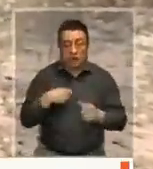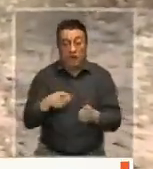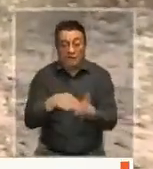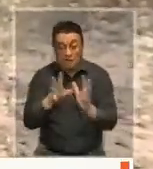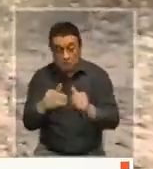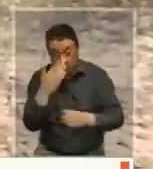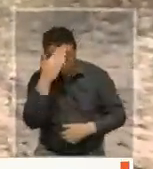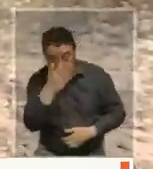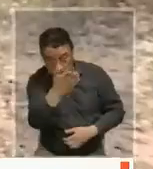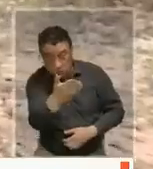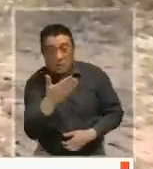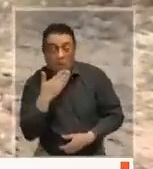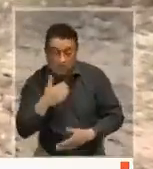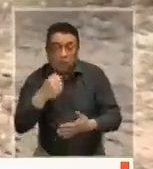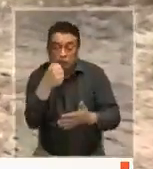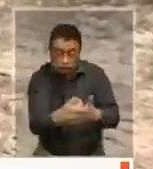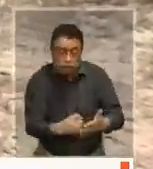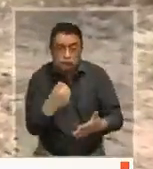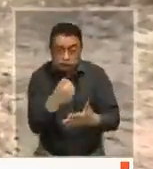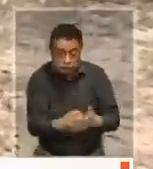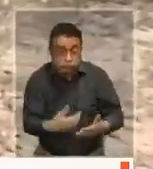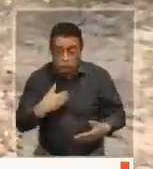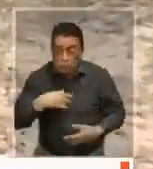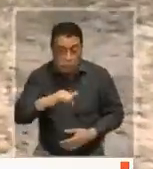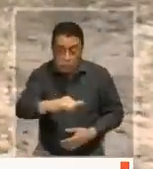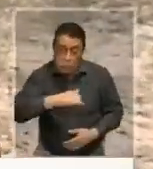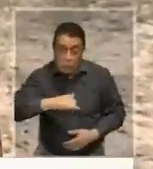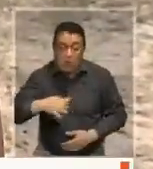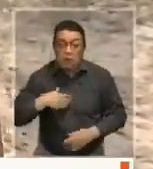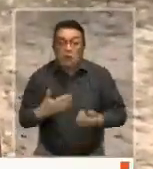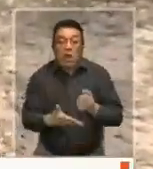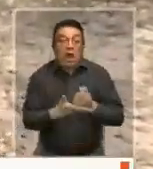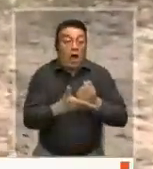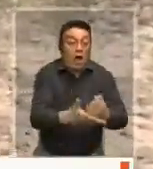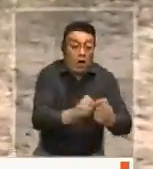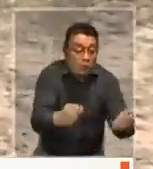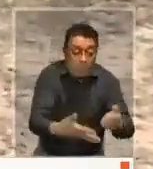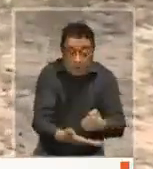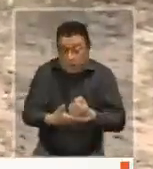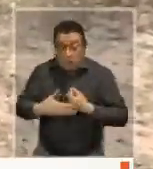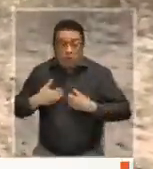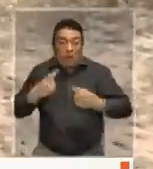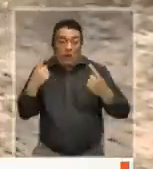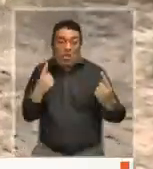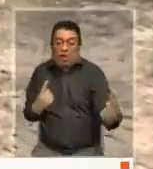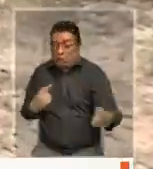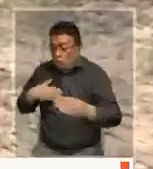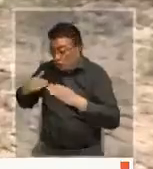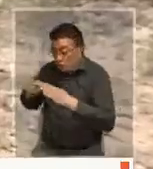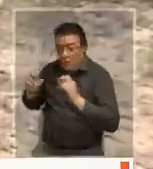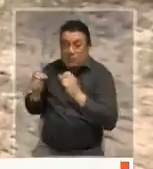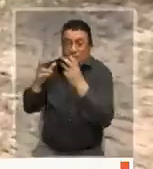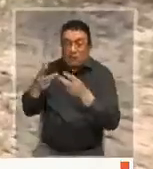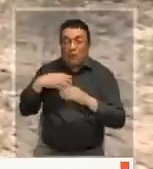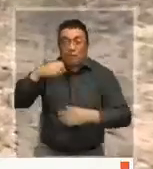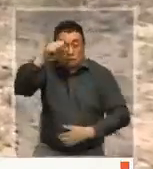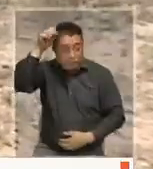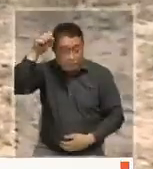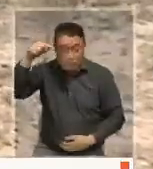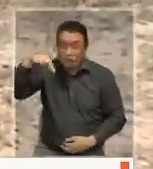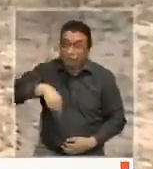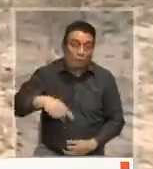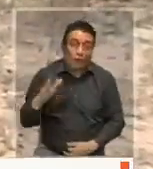que están en la misma lucha que nosotros, entonces pues nosotros no podemos ayudarlos, ni ellos tampoco a nosotros, no teníamos carro de bomberos aquí,